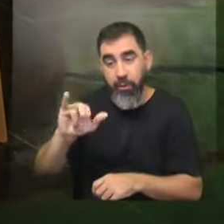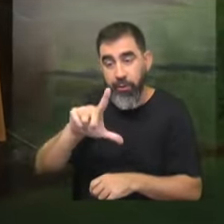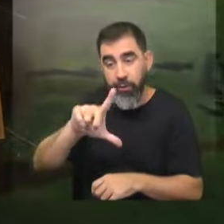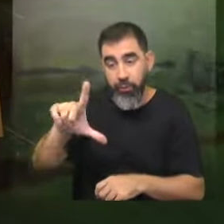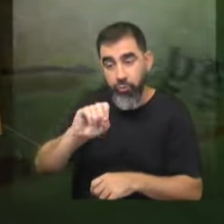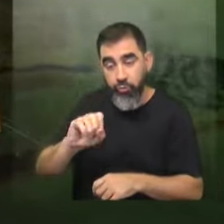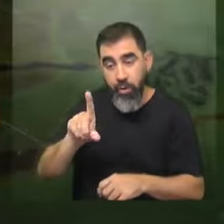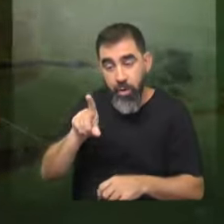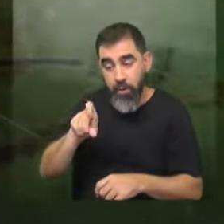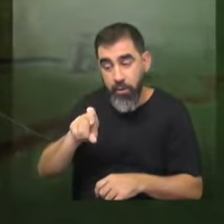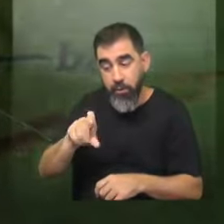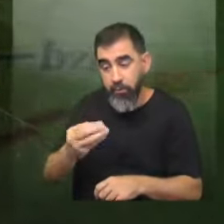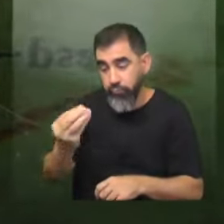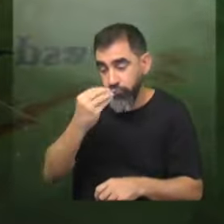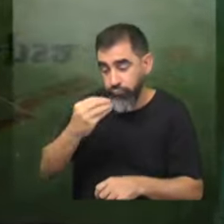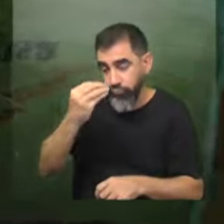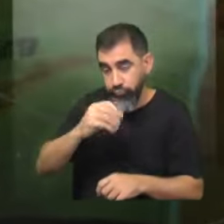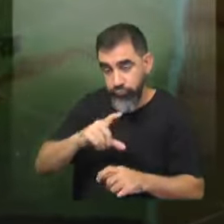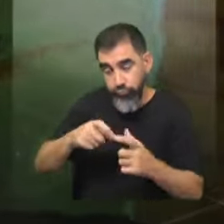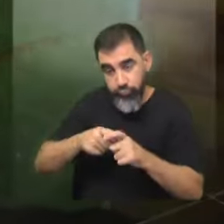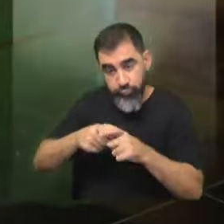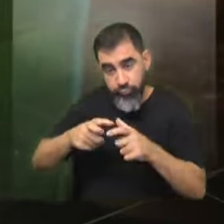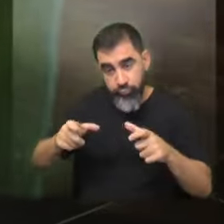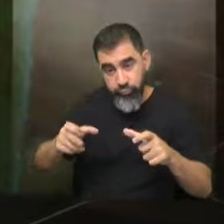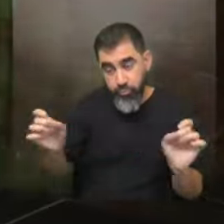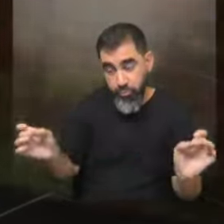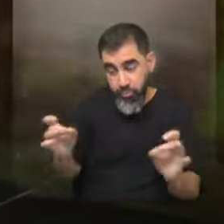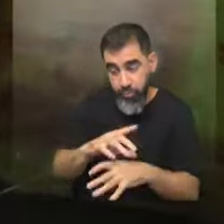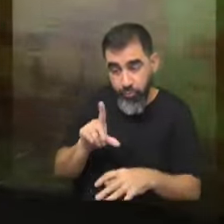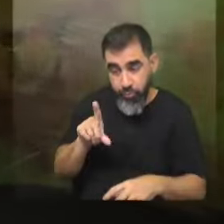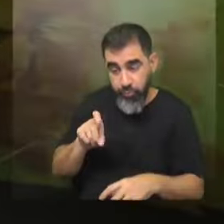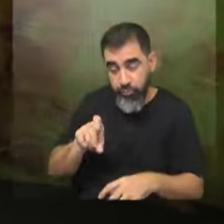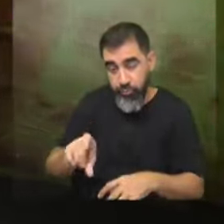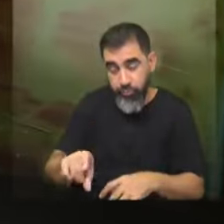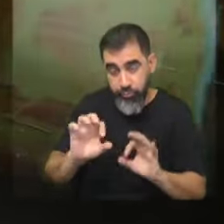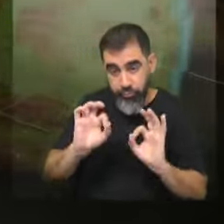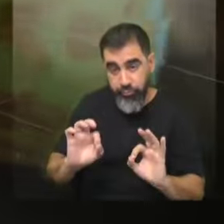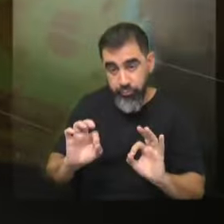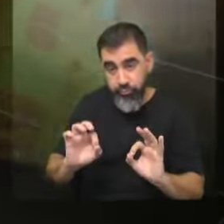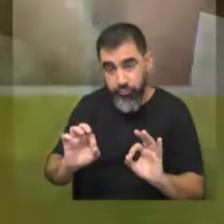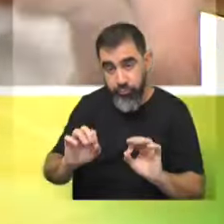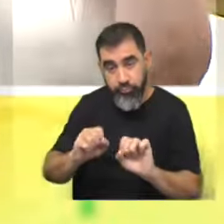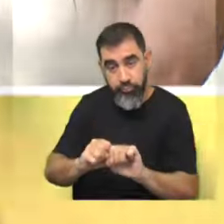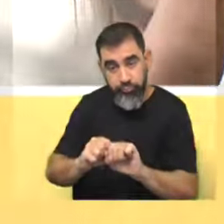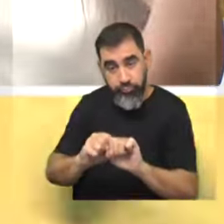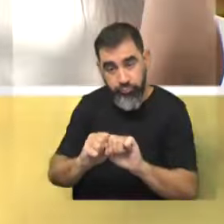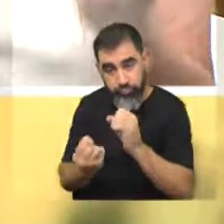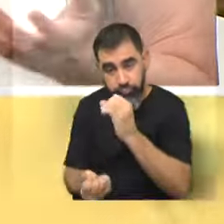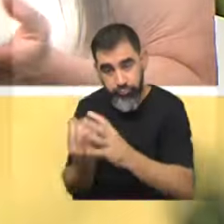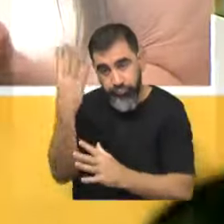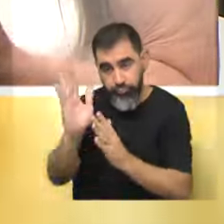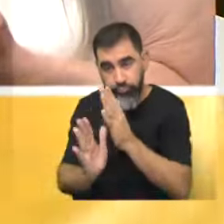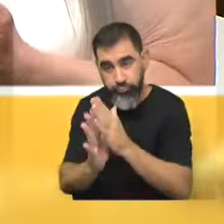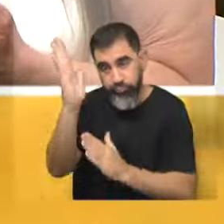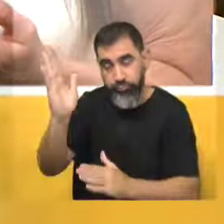la larva a crecer y alimentarse de esos tejidos. Claro. Una vez que ya creció lo suficiente, abre la cueva y sale al